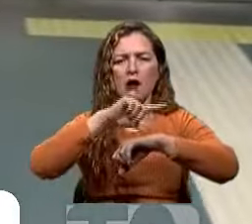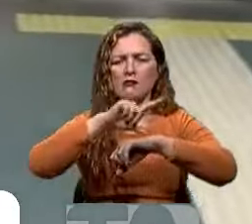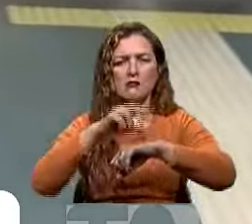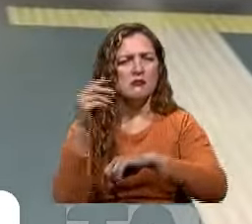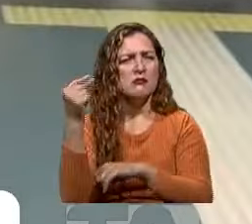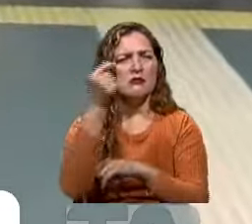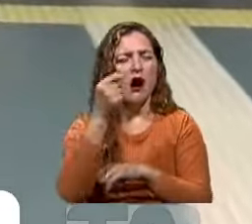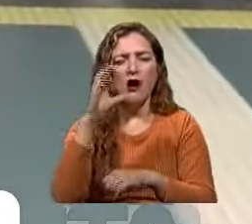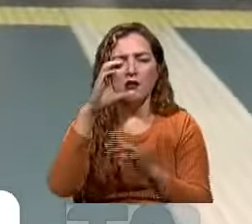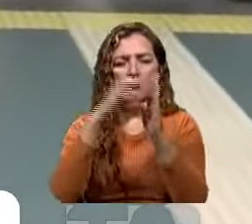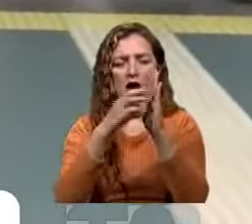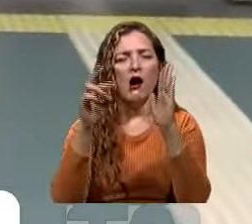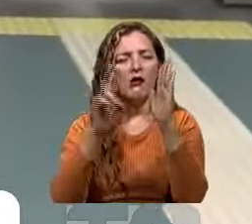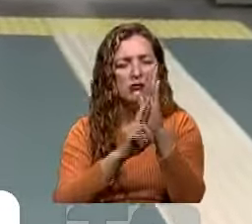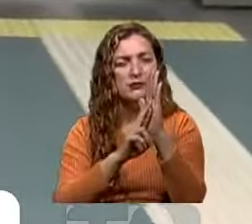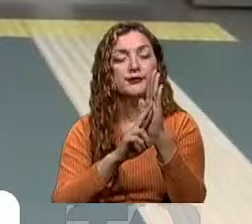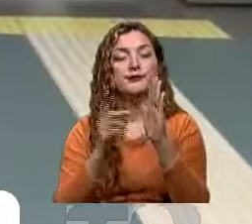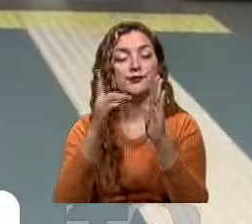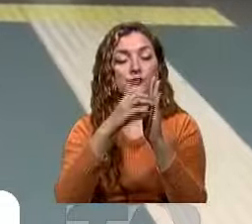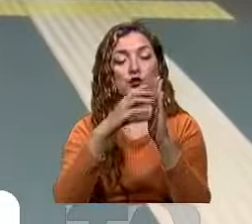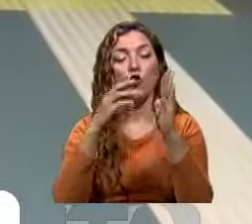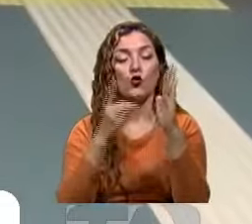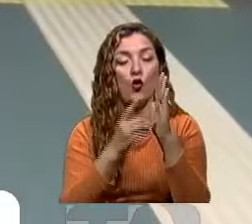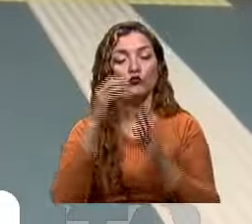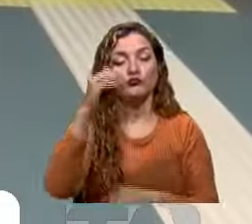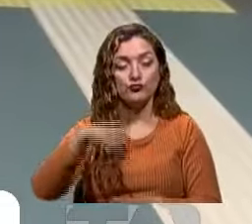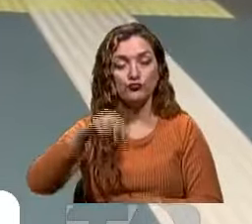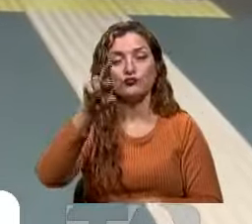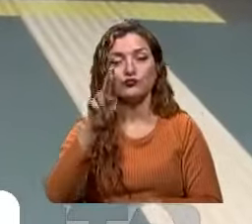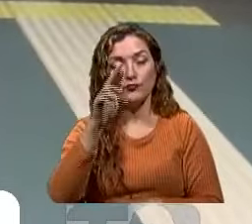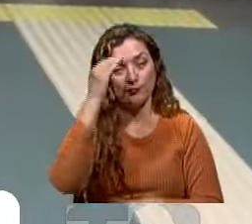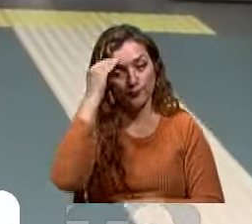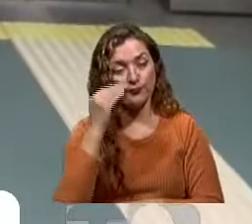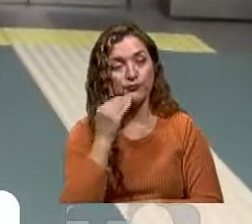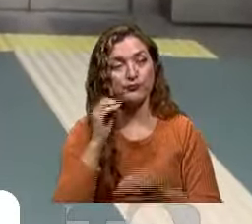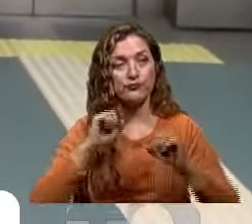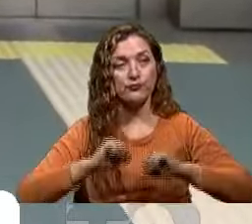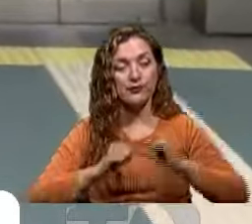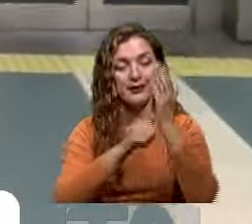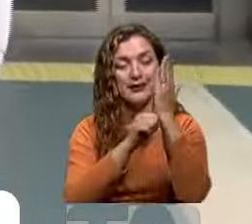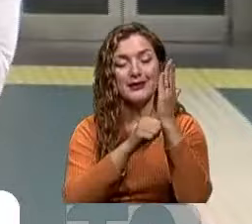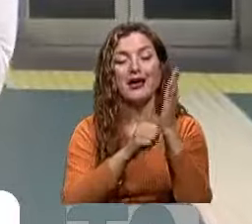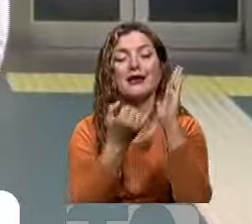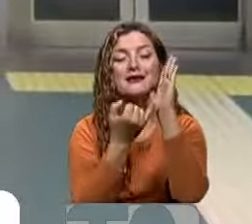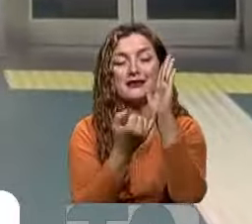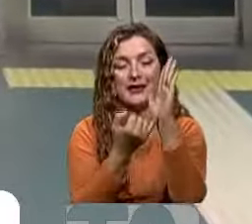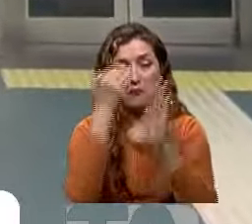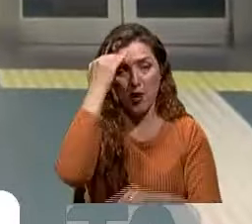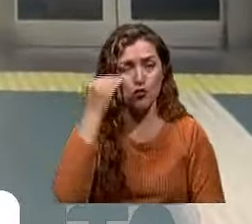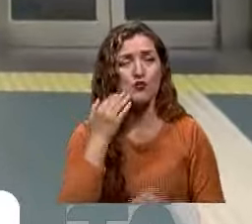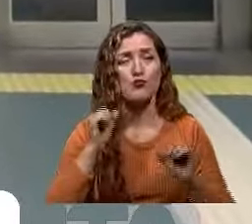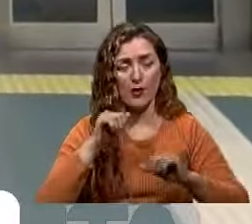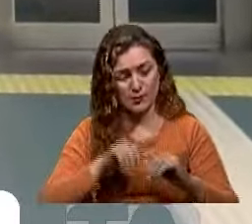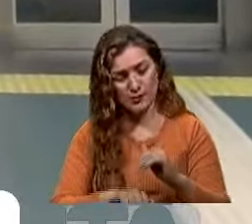pueden generar su código QR. Y para los menores de edad, es muy importante recordar, pueden vincular la cédula de identidad para que ellos